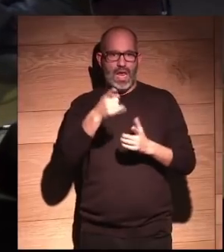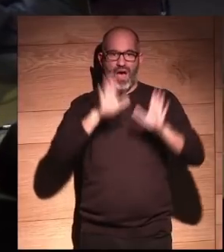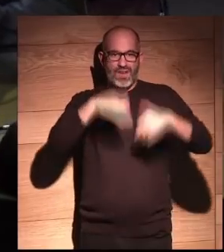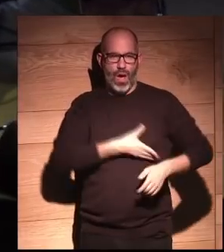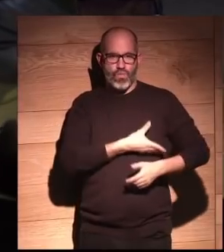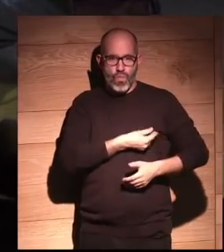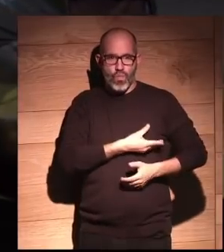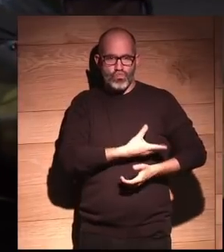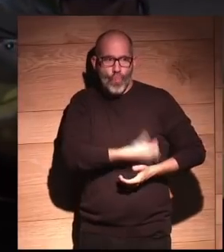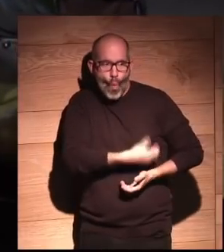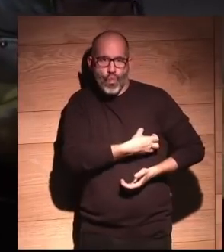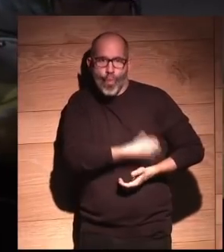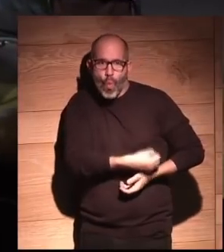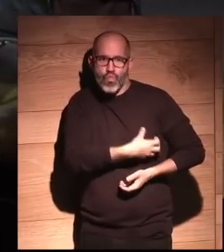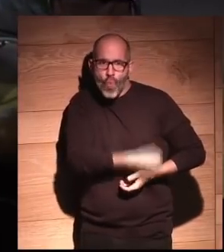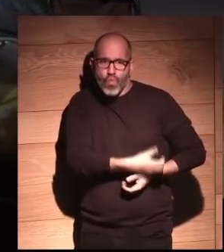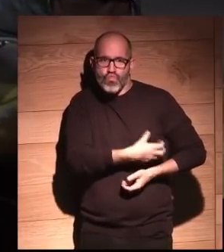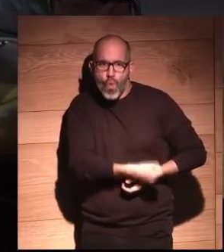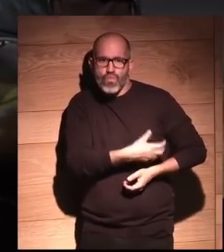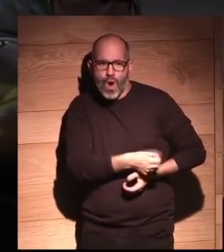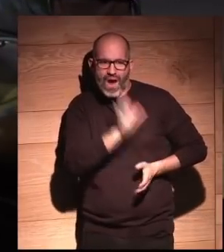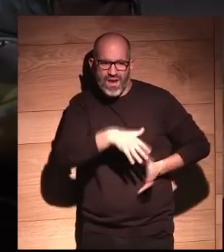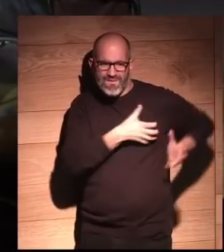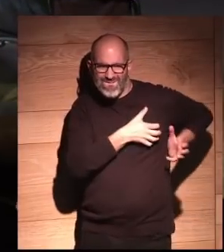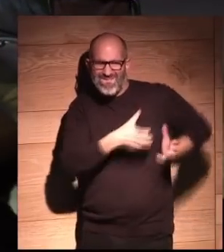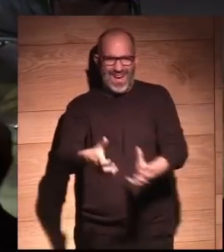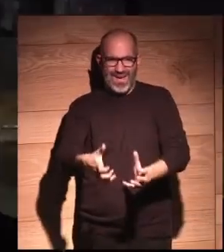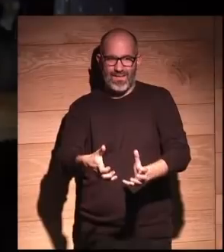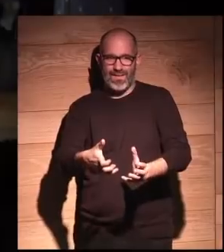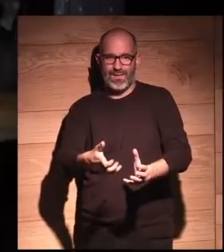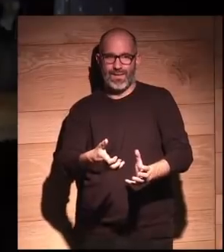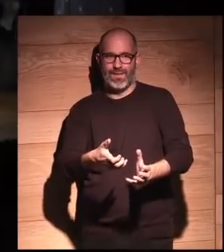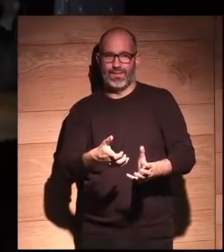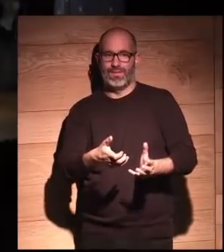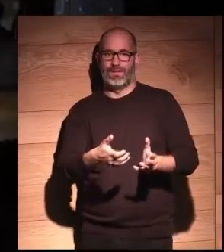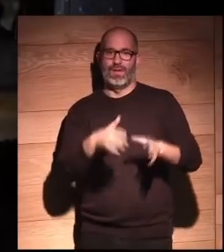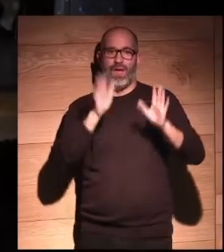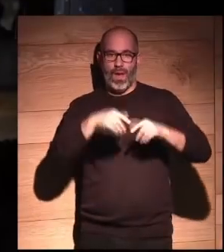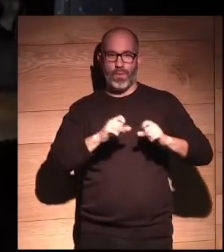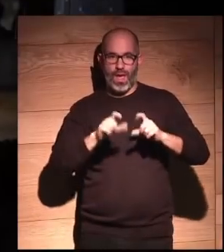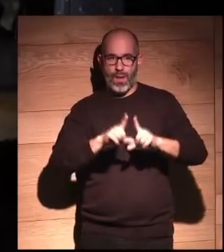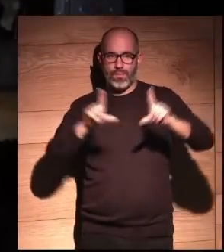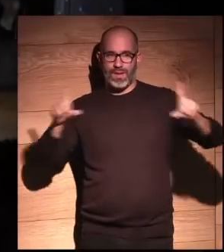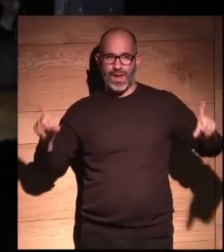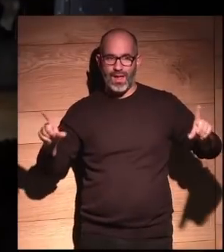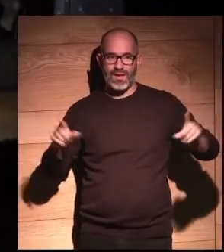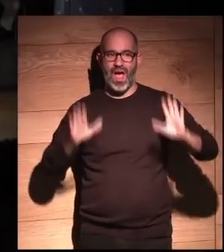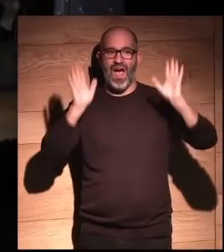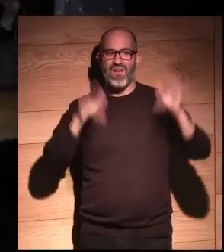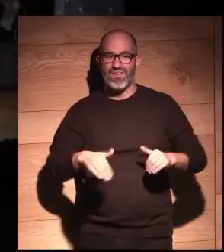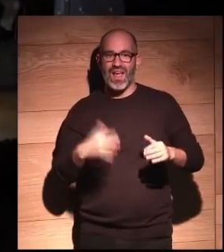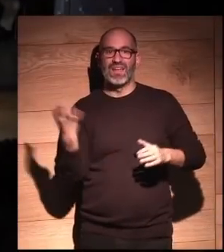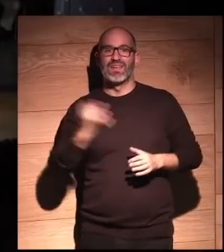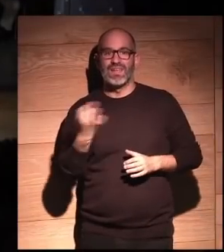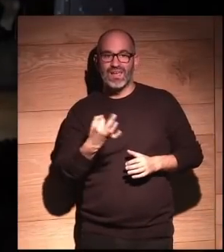mama tan fuerte que Hera se lo quita de en medio, pero... esto te iba a decir, si lo puedes ampliar mucho mejor, y que